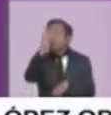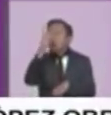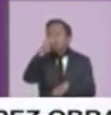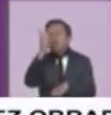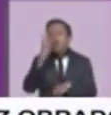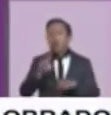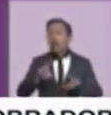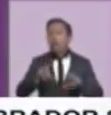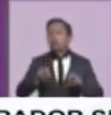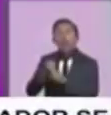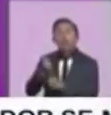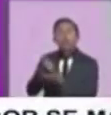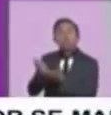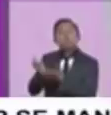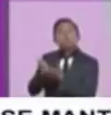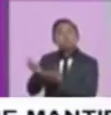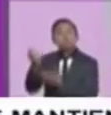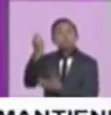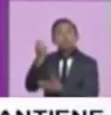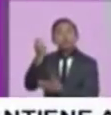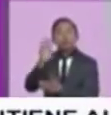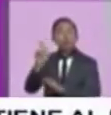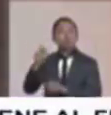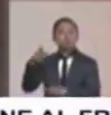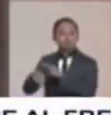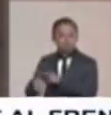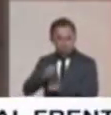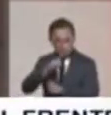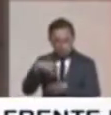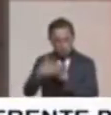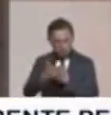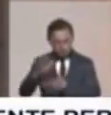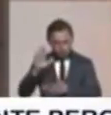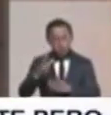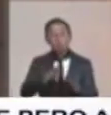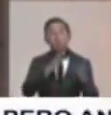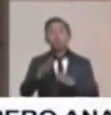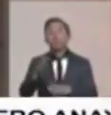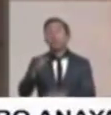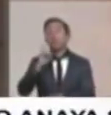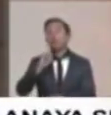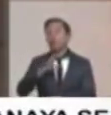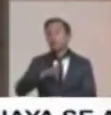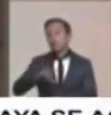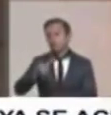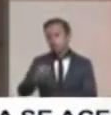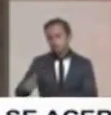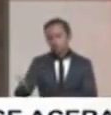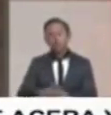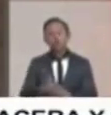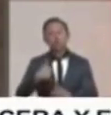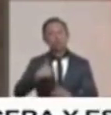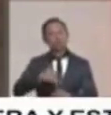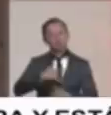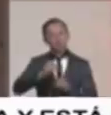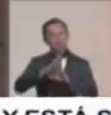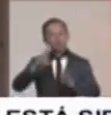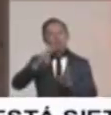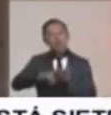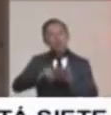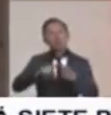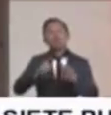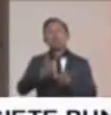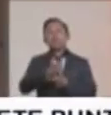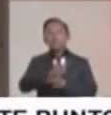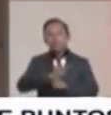una tregua. Y vamos contra López Obrador, ¿no? Que fue la primera hora del debate. La segunda hora del debate ves que se acaba el armisticio y el